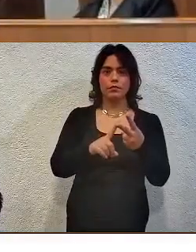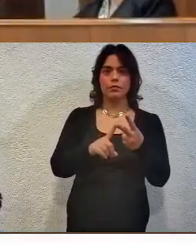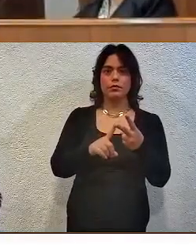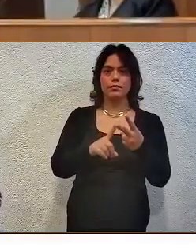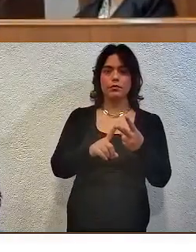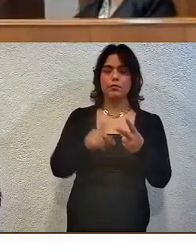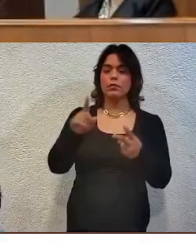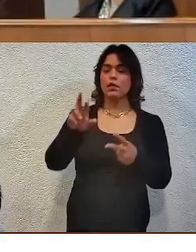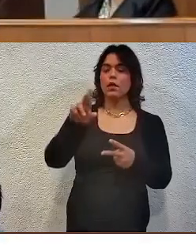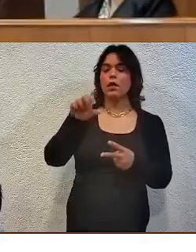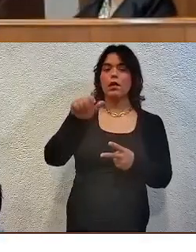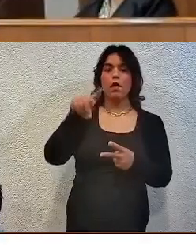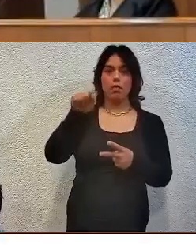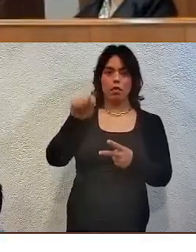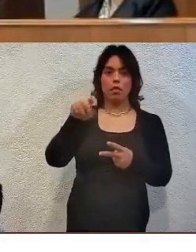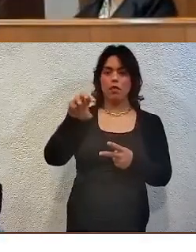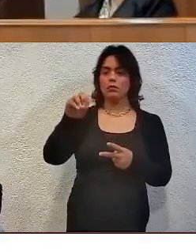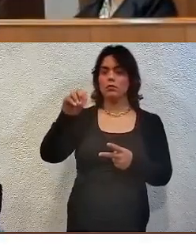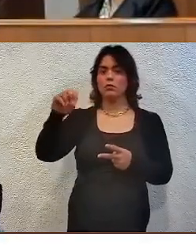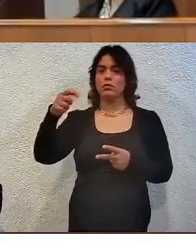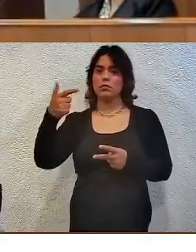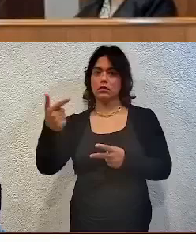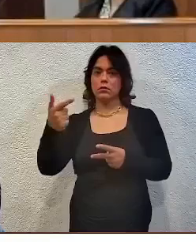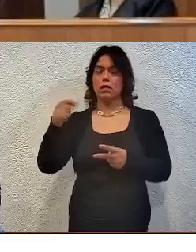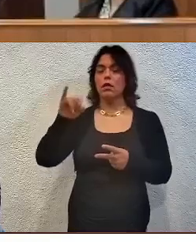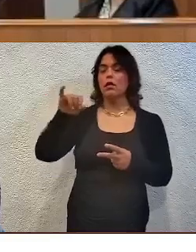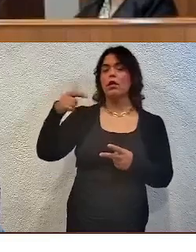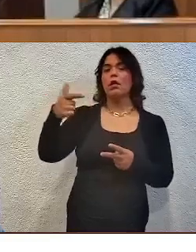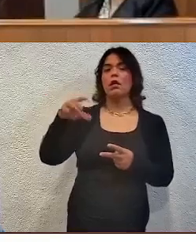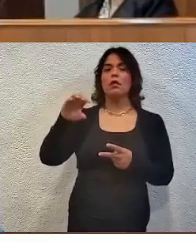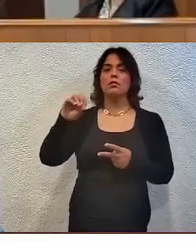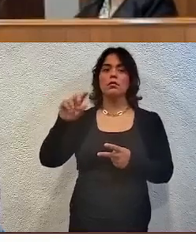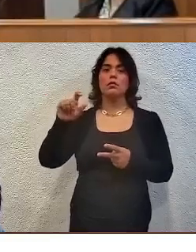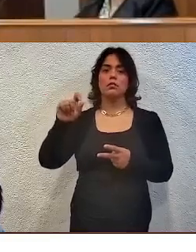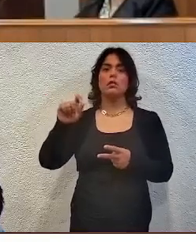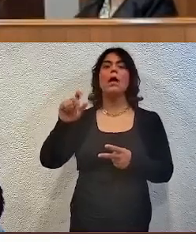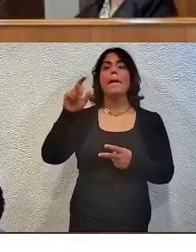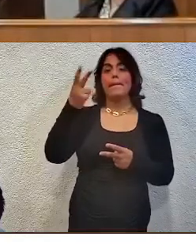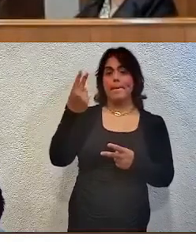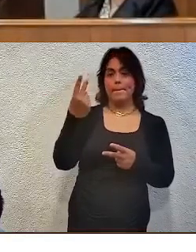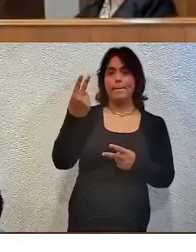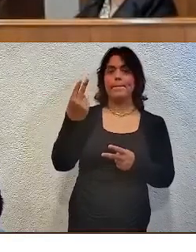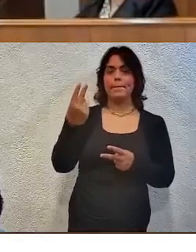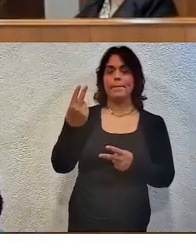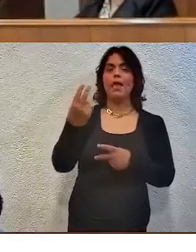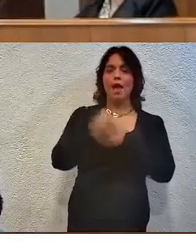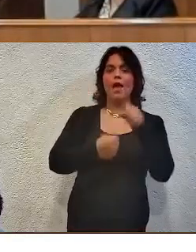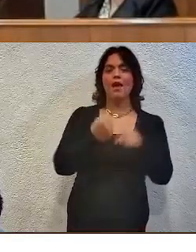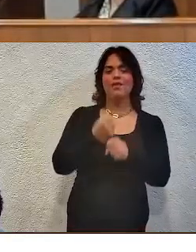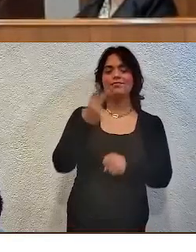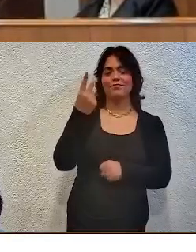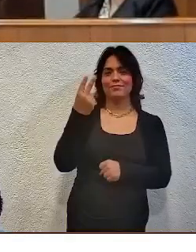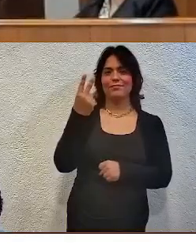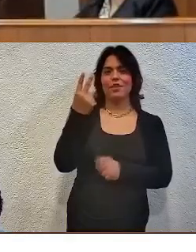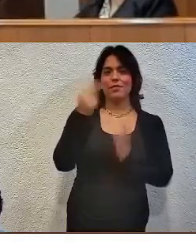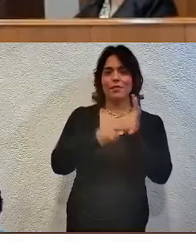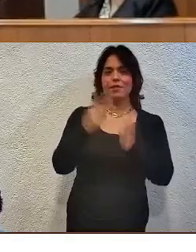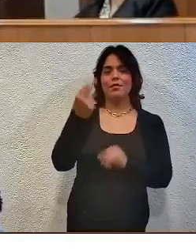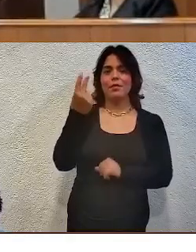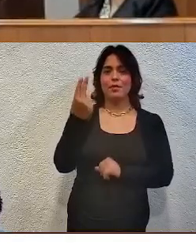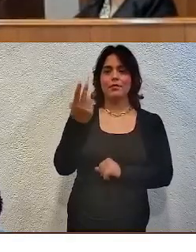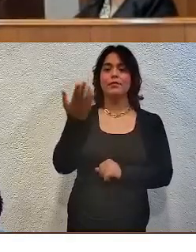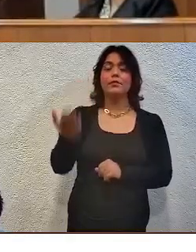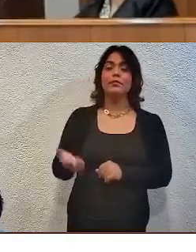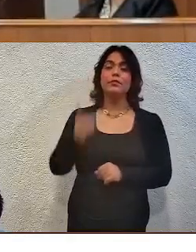RAT 007 y GET 025, ambos de este año, acumulados. La actora